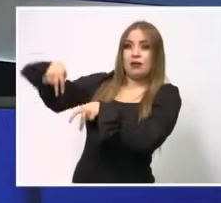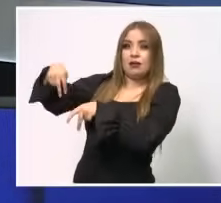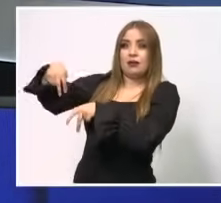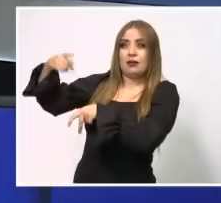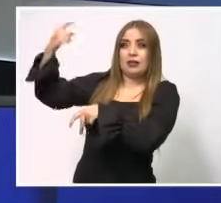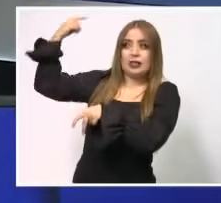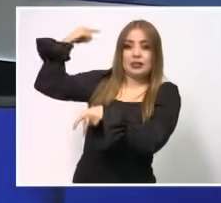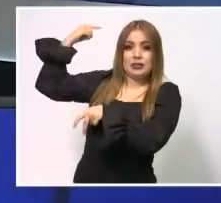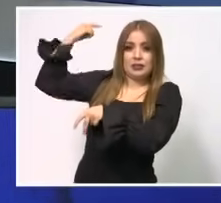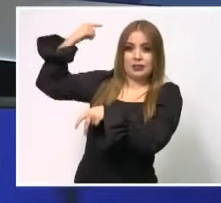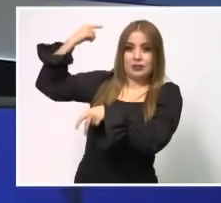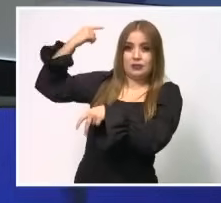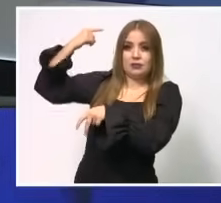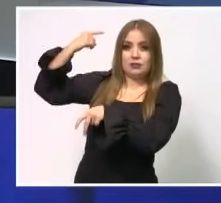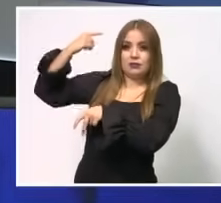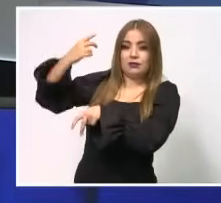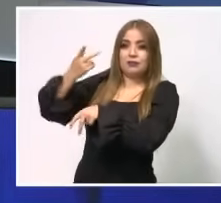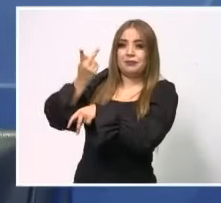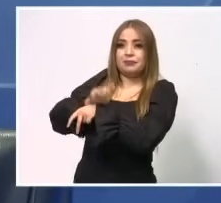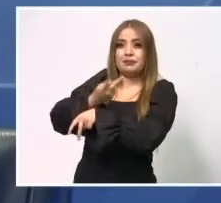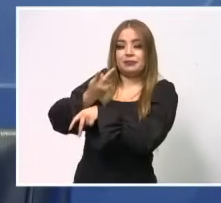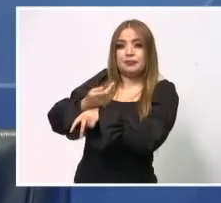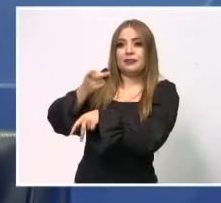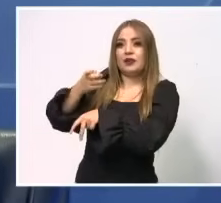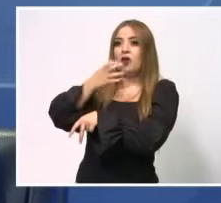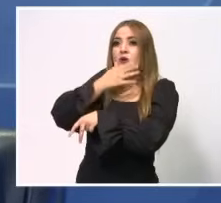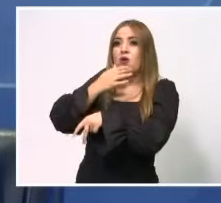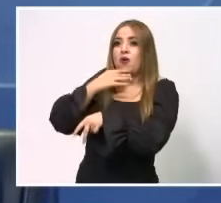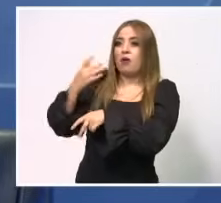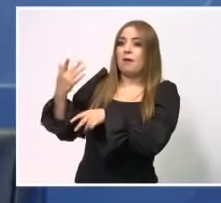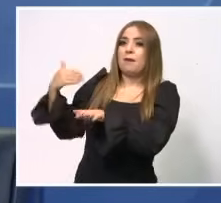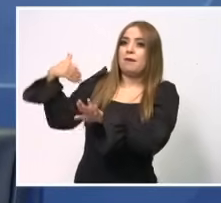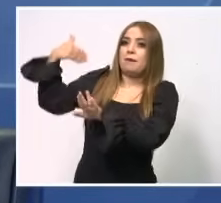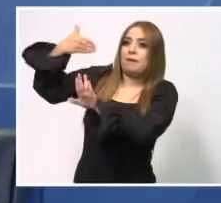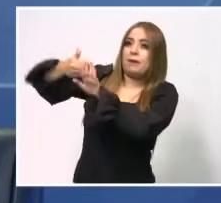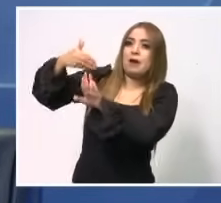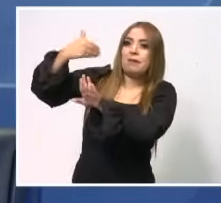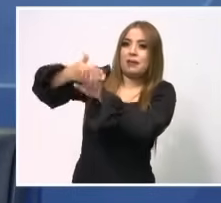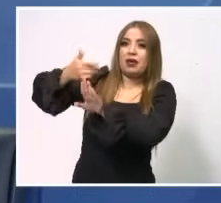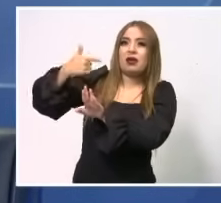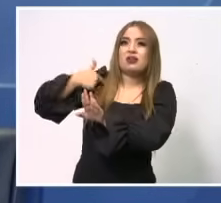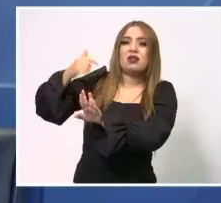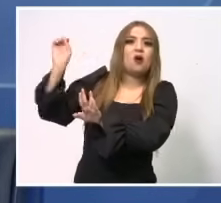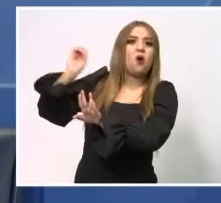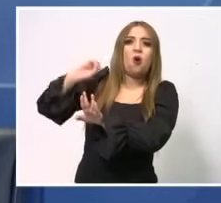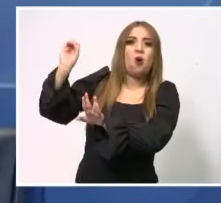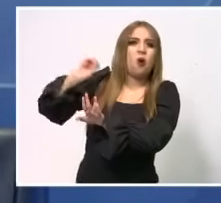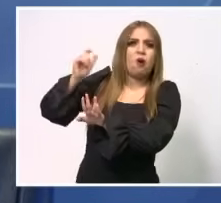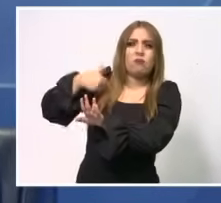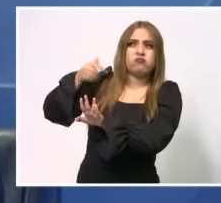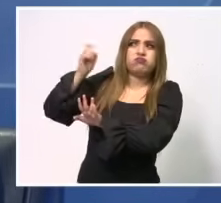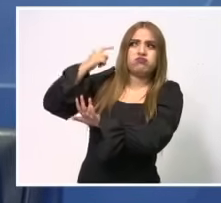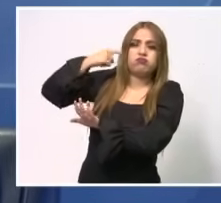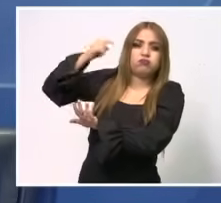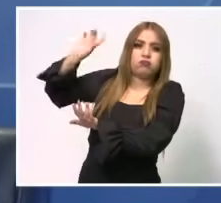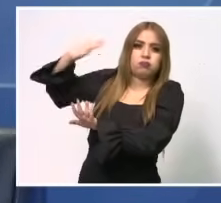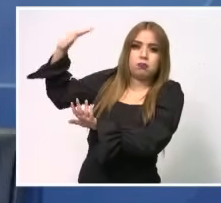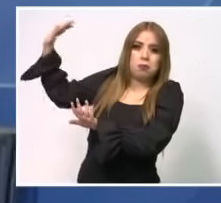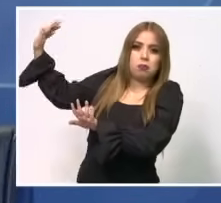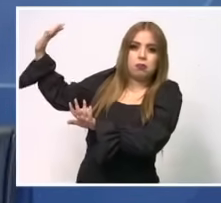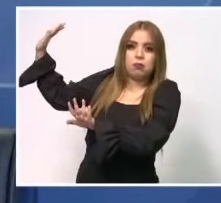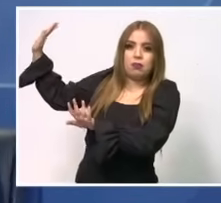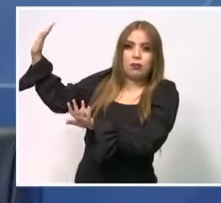Yo los tenía espaldas Qué sucede que el que el señor empieza a insultarme yo por alguna razón no los no lo no lo escucho no lo distingo